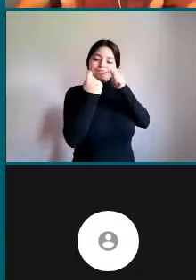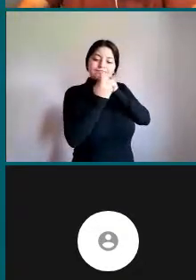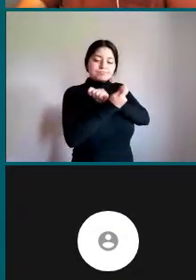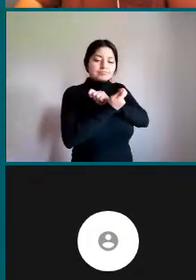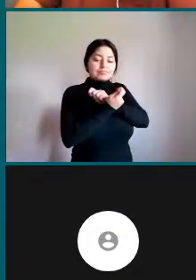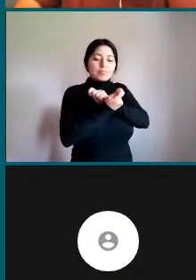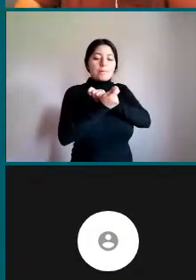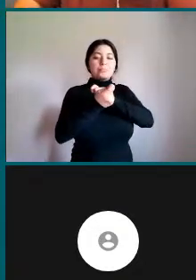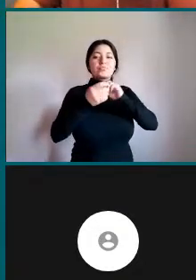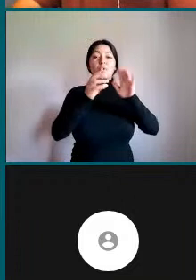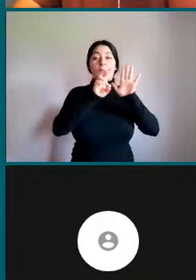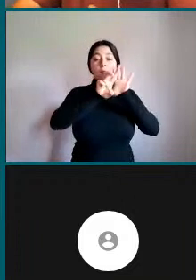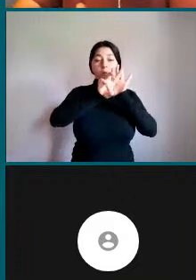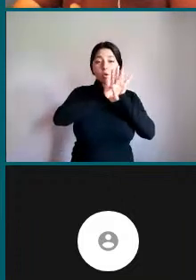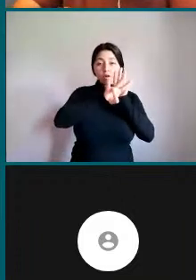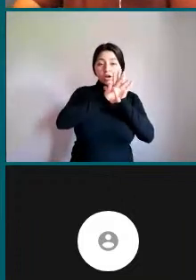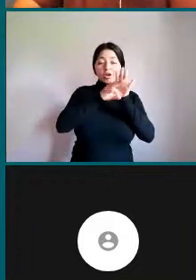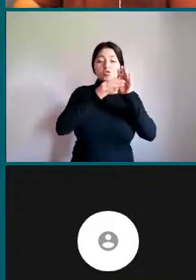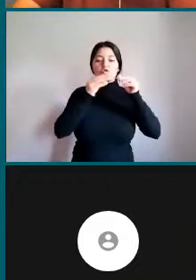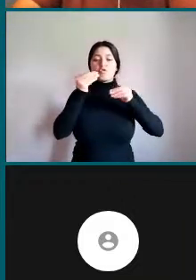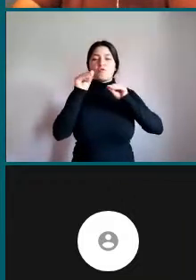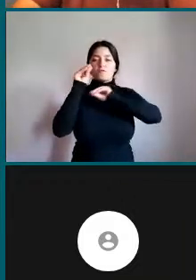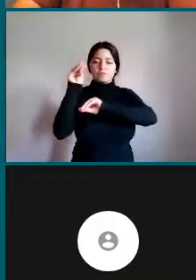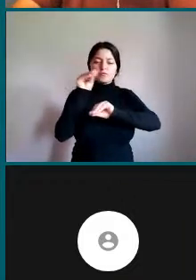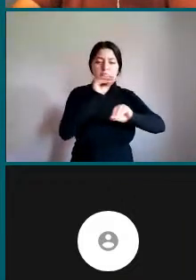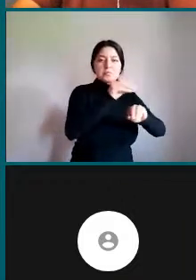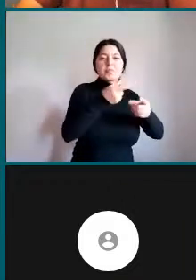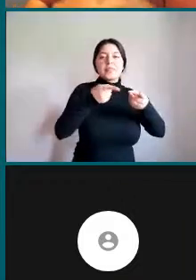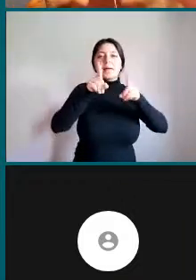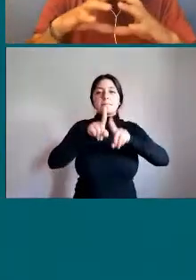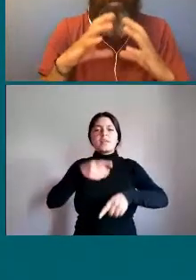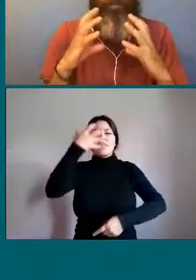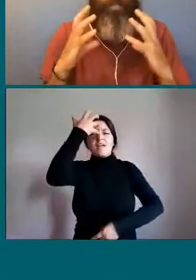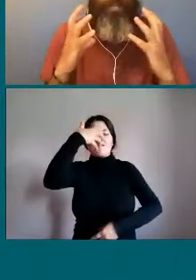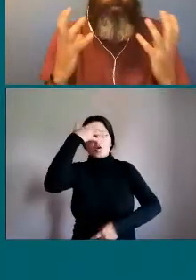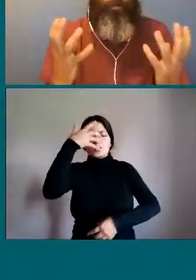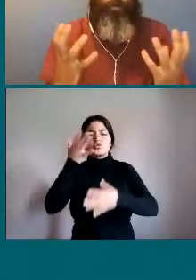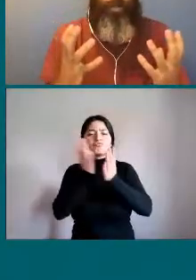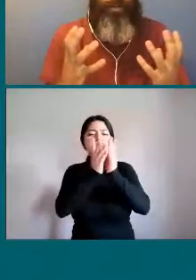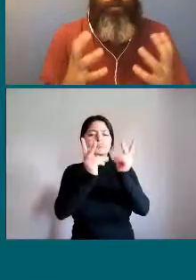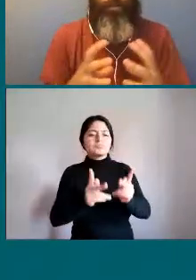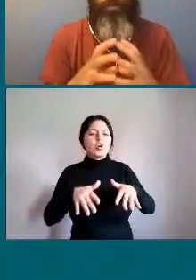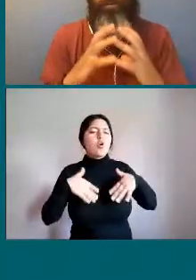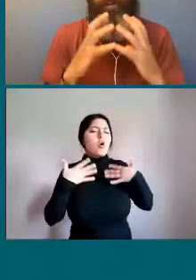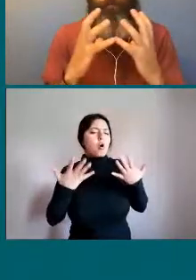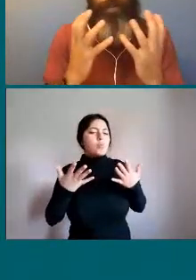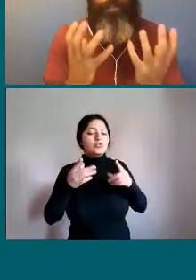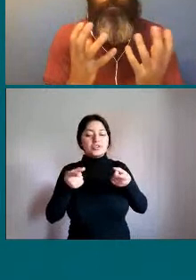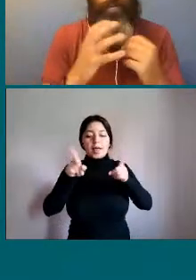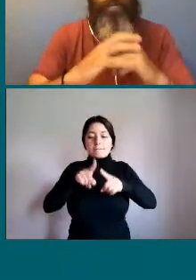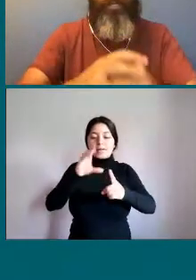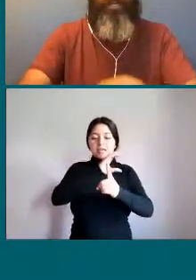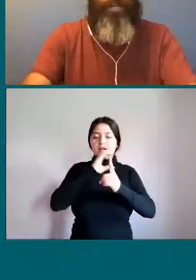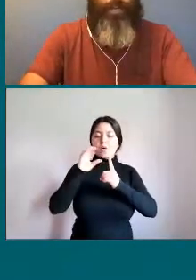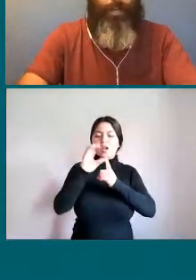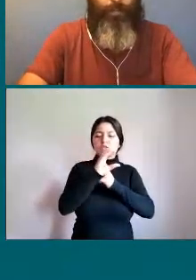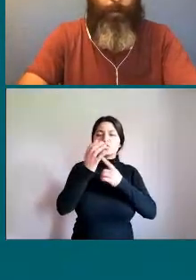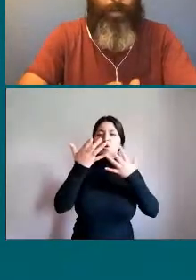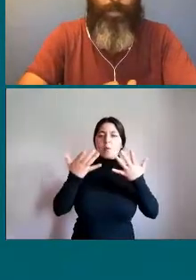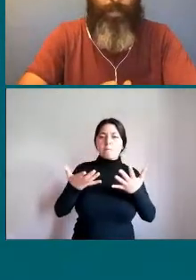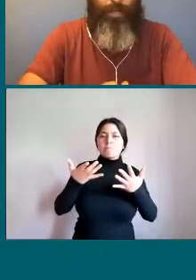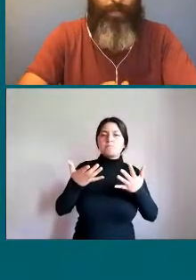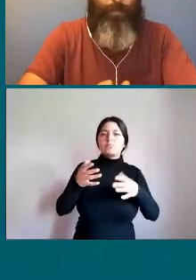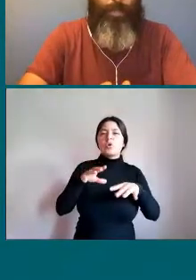¿no? Evaluativo, y con ello conseguir cambiar lo que es la cultura de la evaluación, el paradigma